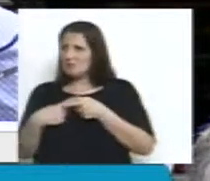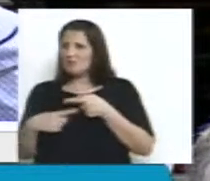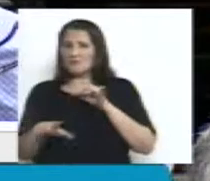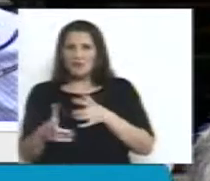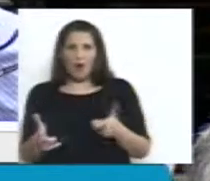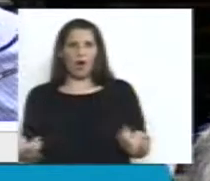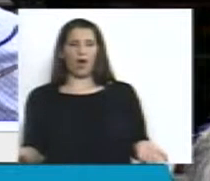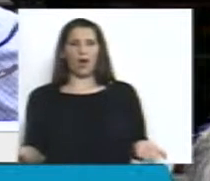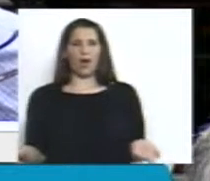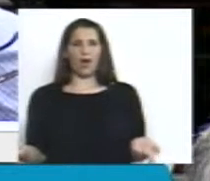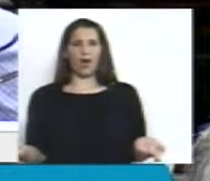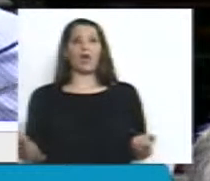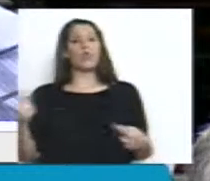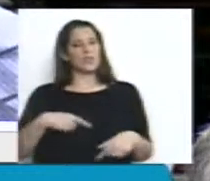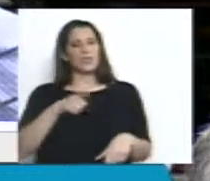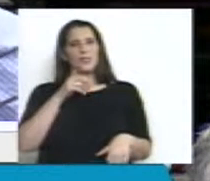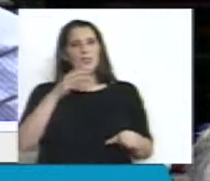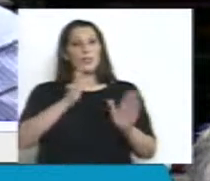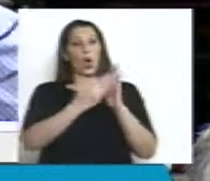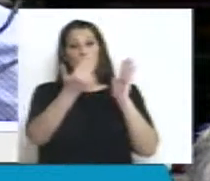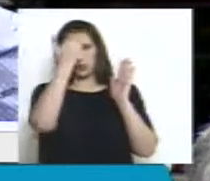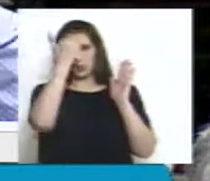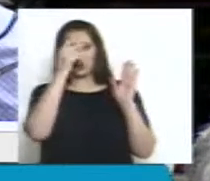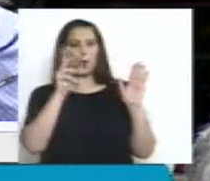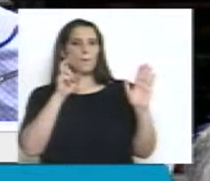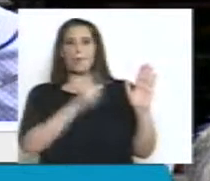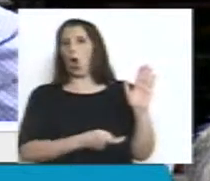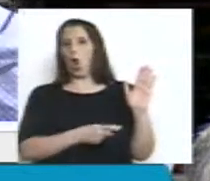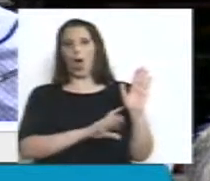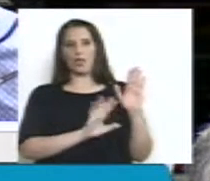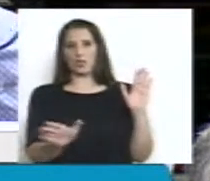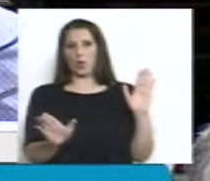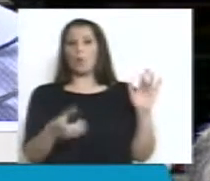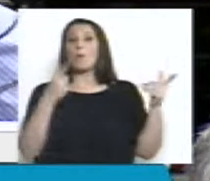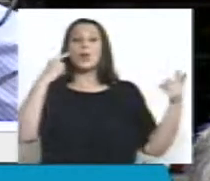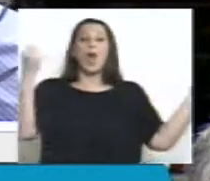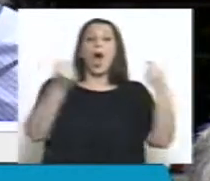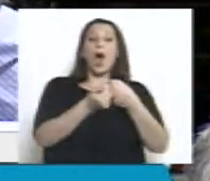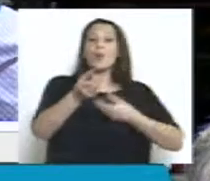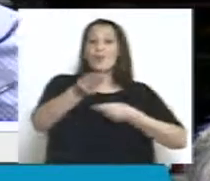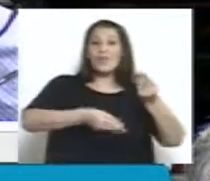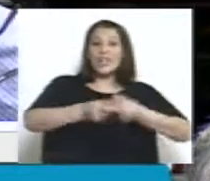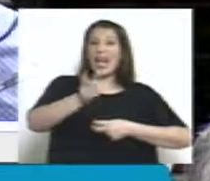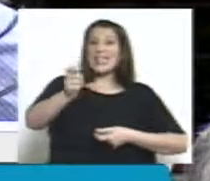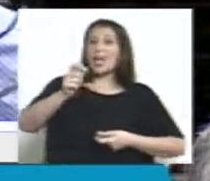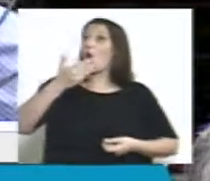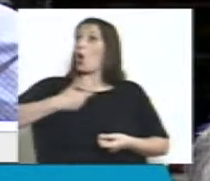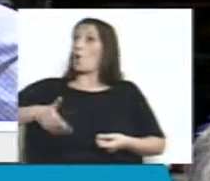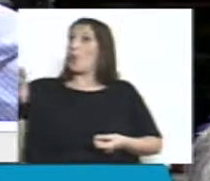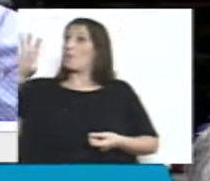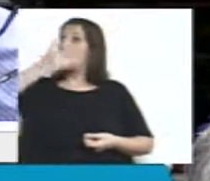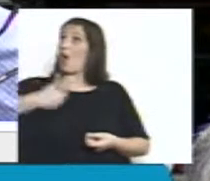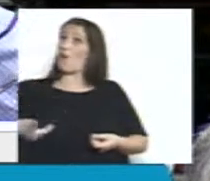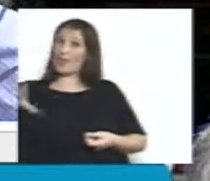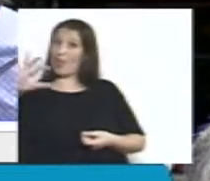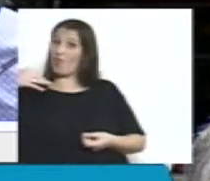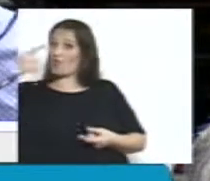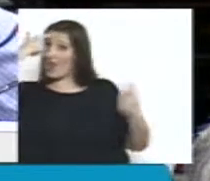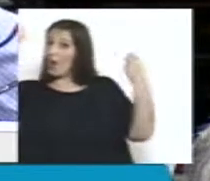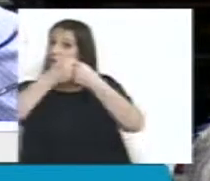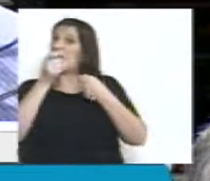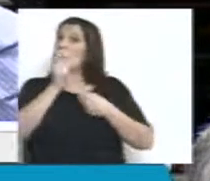una regla básica que la Constitución manda, que los pactos fiscales los acuerden los gobernadores con la presidenta o